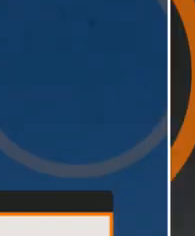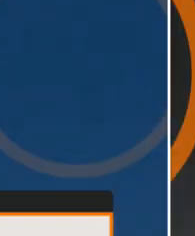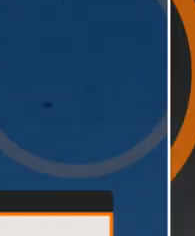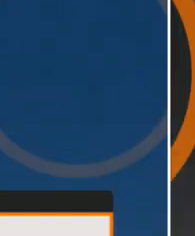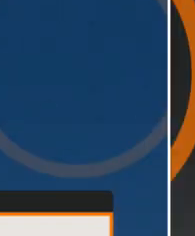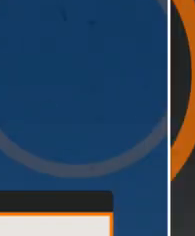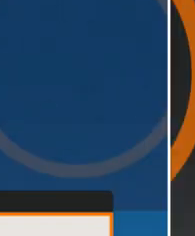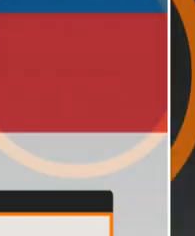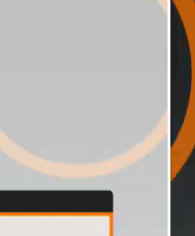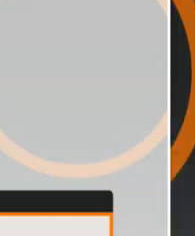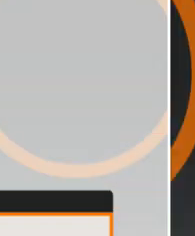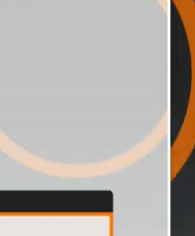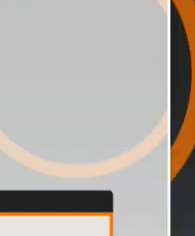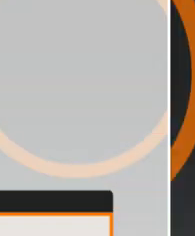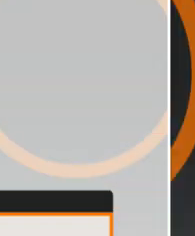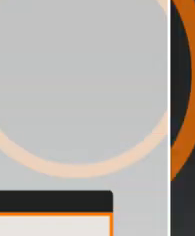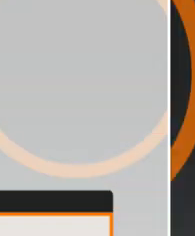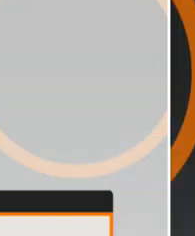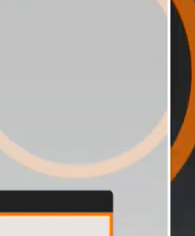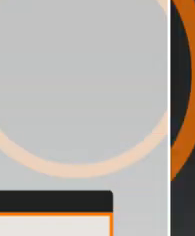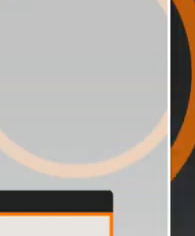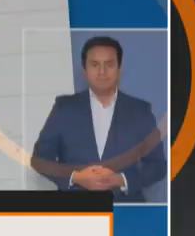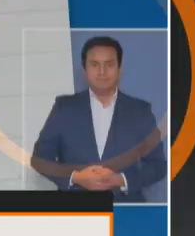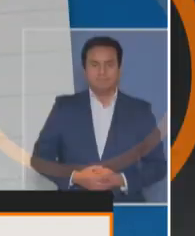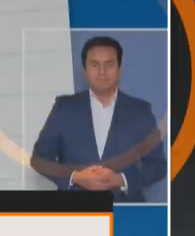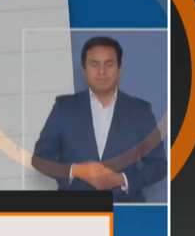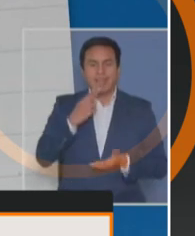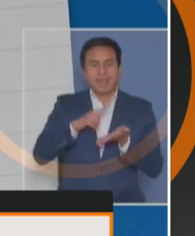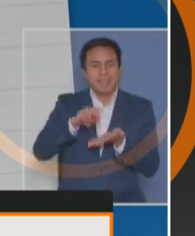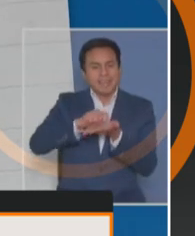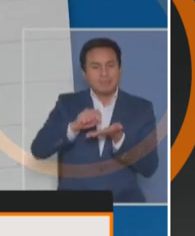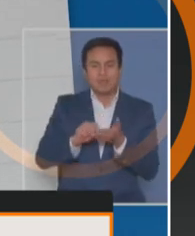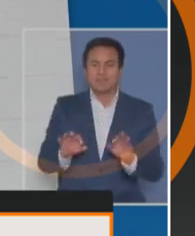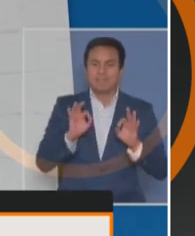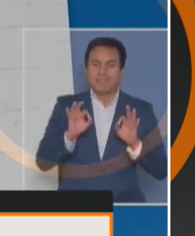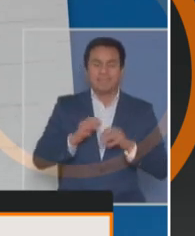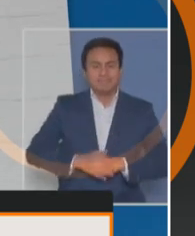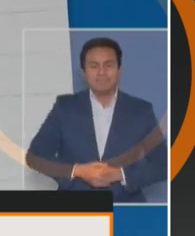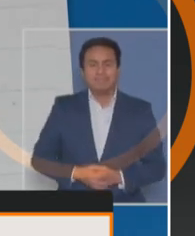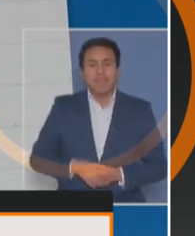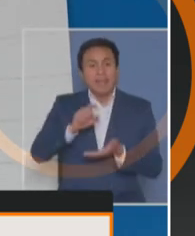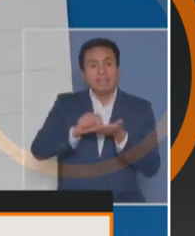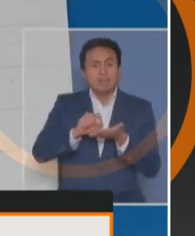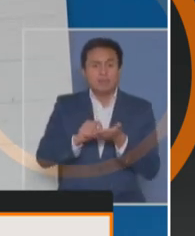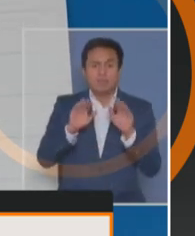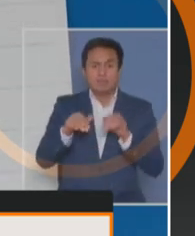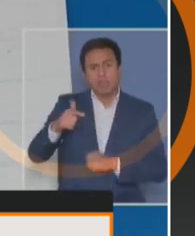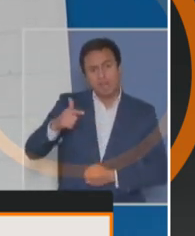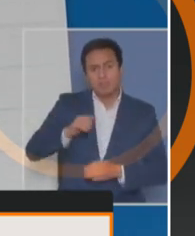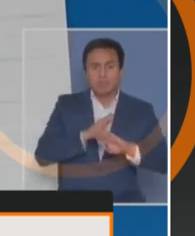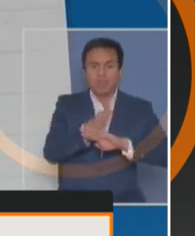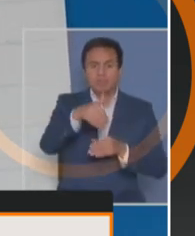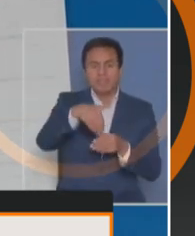punto de vista electoral puedan elegir algún representante no O sea el sistema conspira para que las minorías por ejemplo tengan